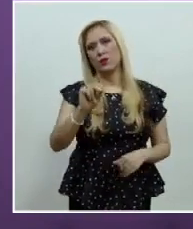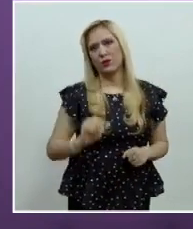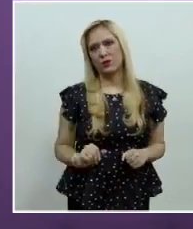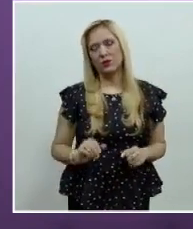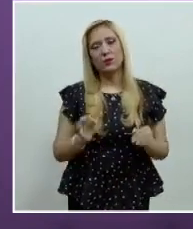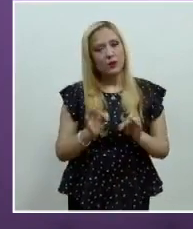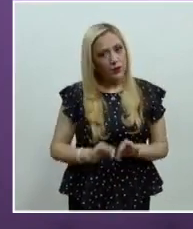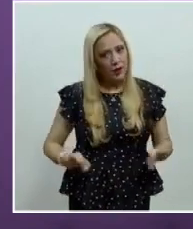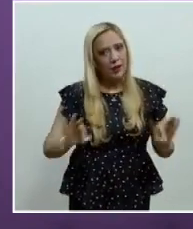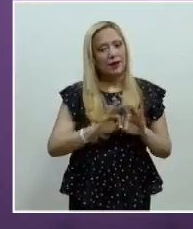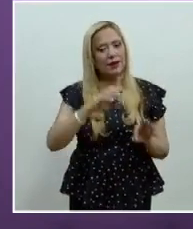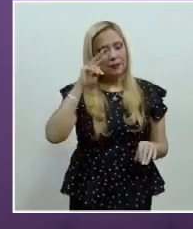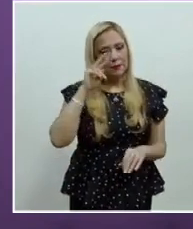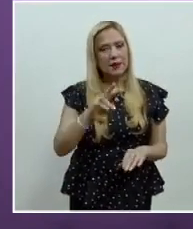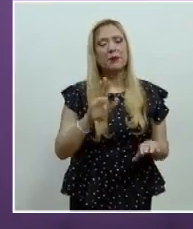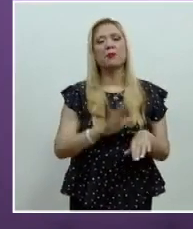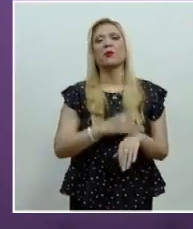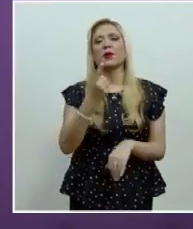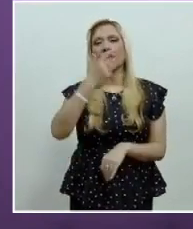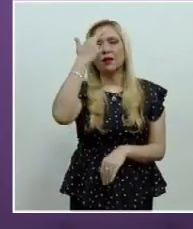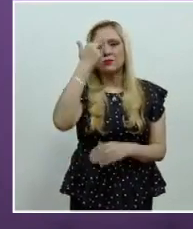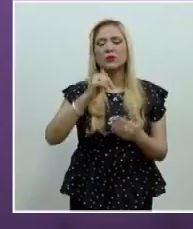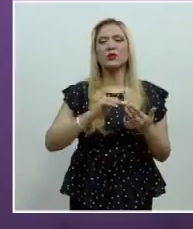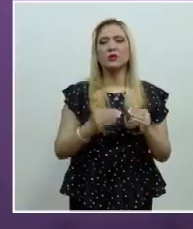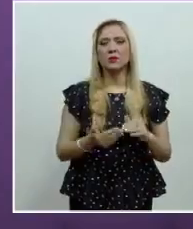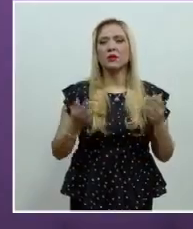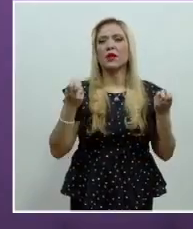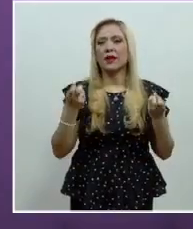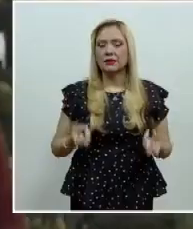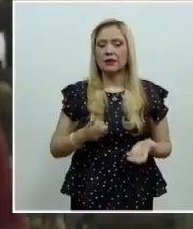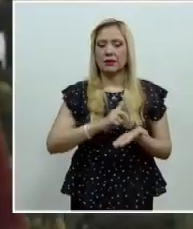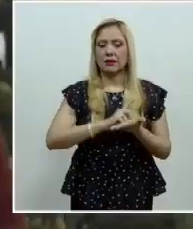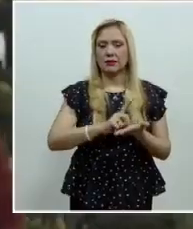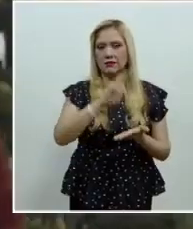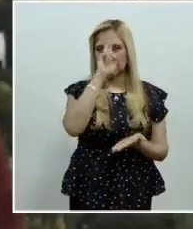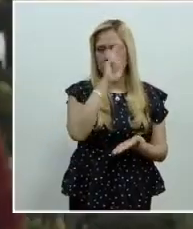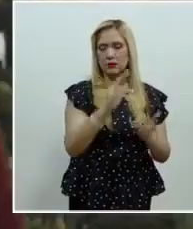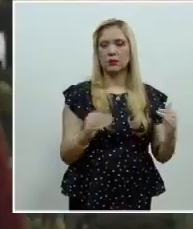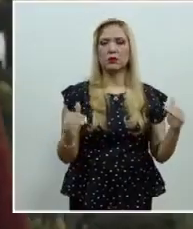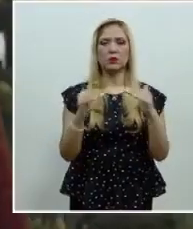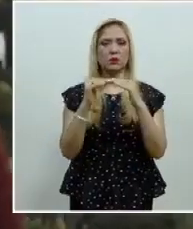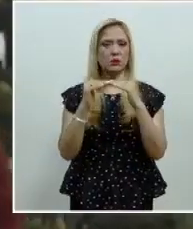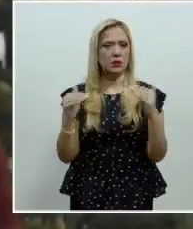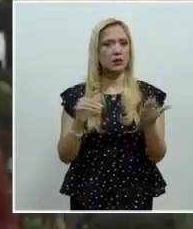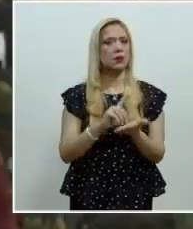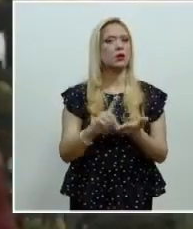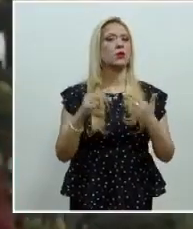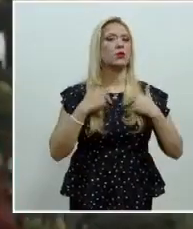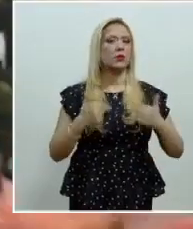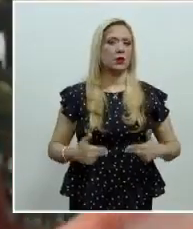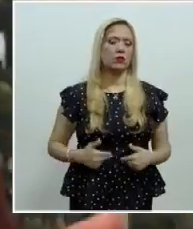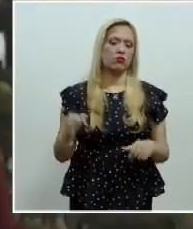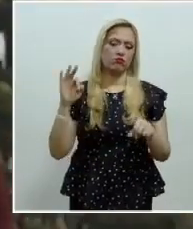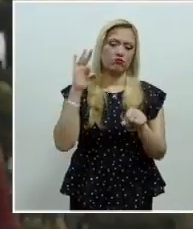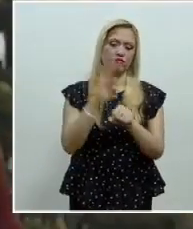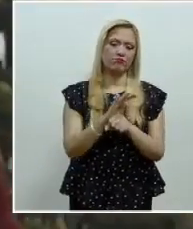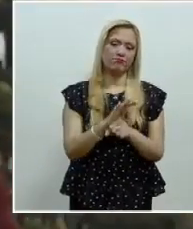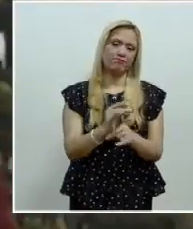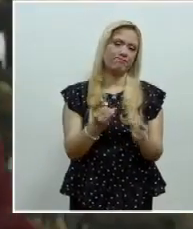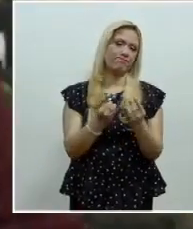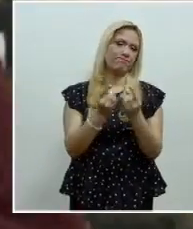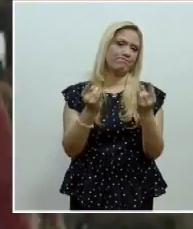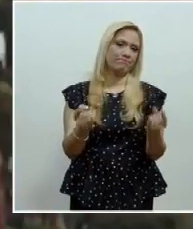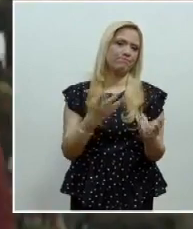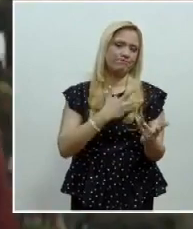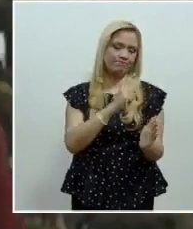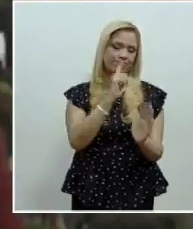importante y hace efectivos y una realidad pues los derechos y sobre todo la igualdad como un derecho humano protegido por todos los instrumentos